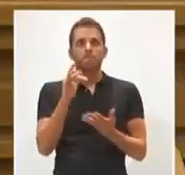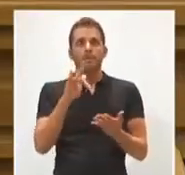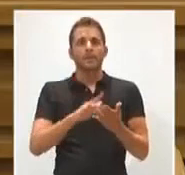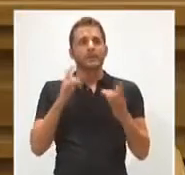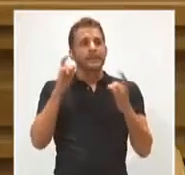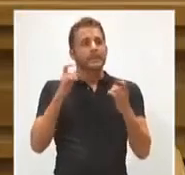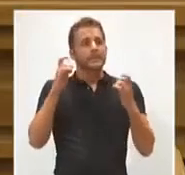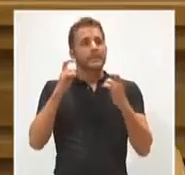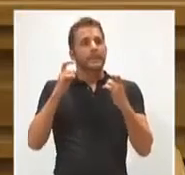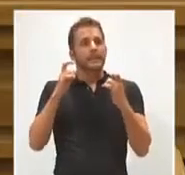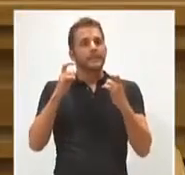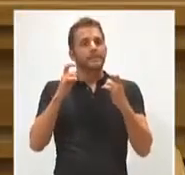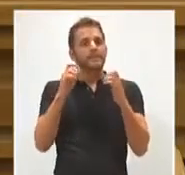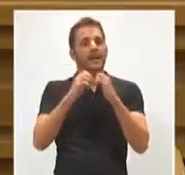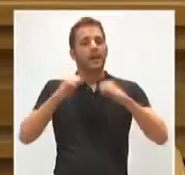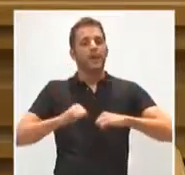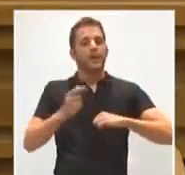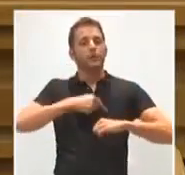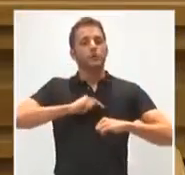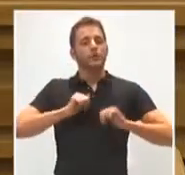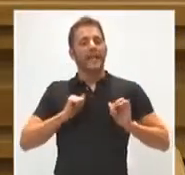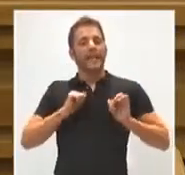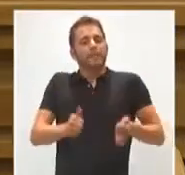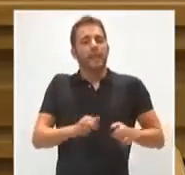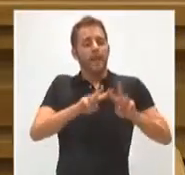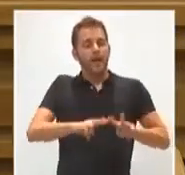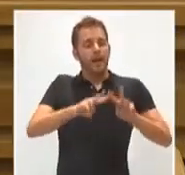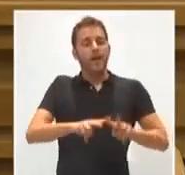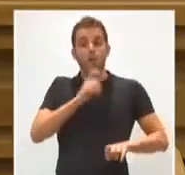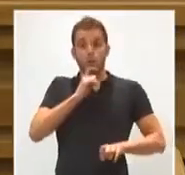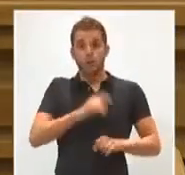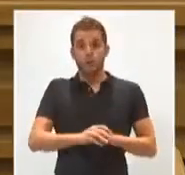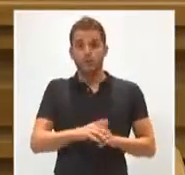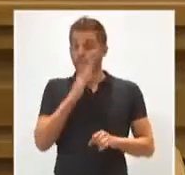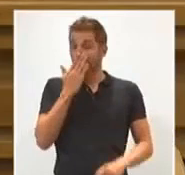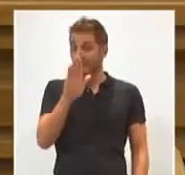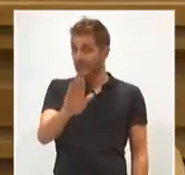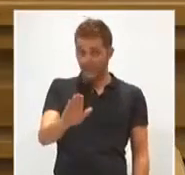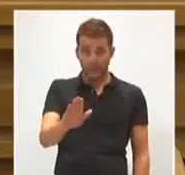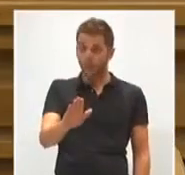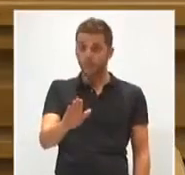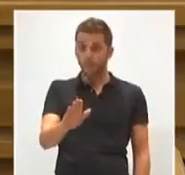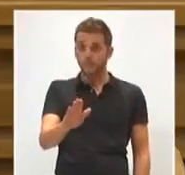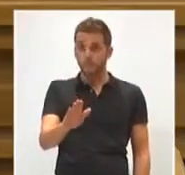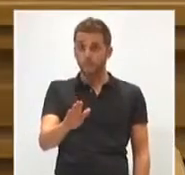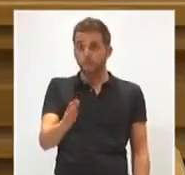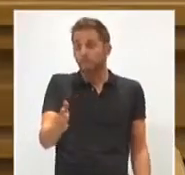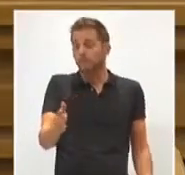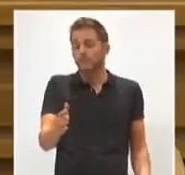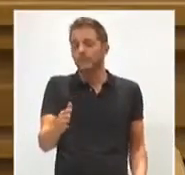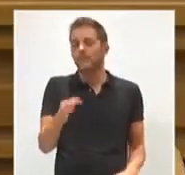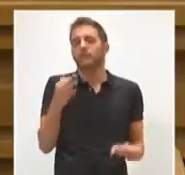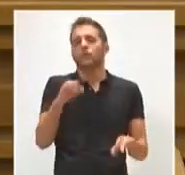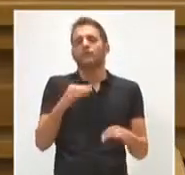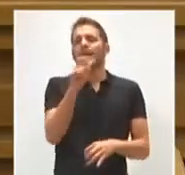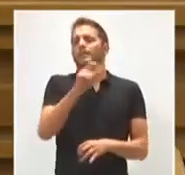como querían que hiciéramos el análisis porque para settings para ser sinceros obviamente siempre hay gente que se equivoca y